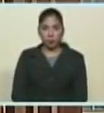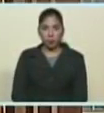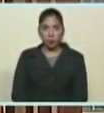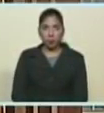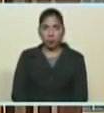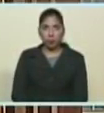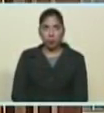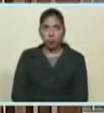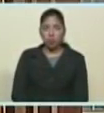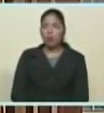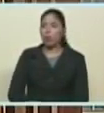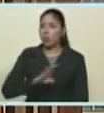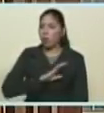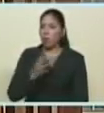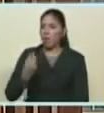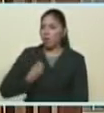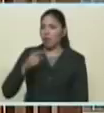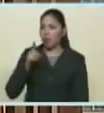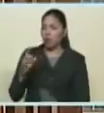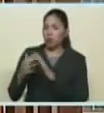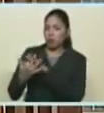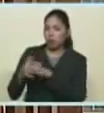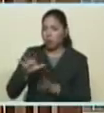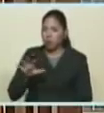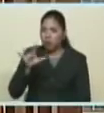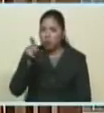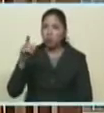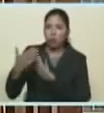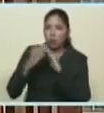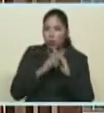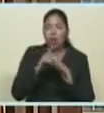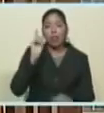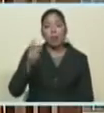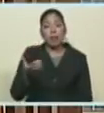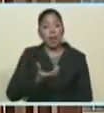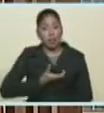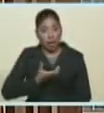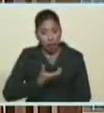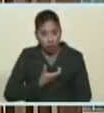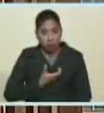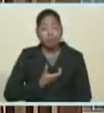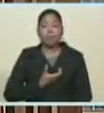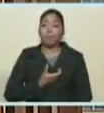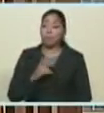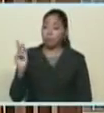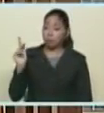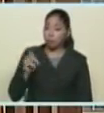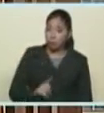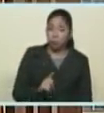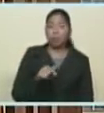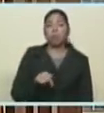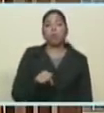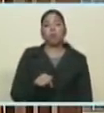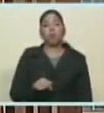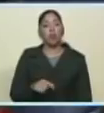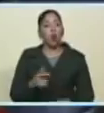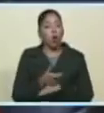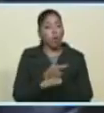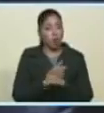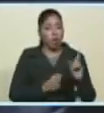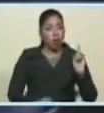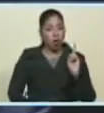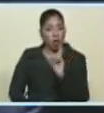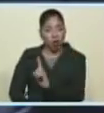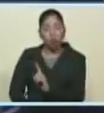que viven en el barrio, en la comunidad. Están los alcaldes y las alcaldesas, gobernadores y gobernadoras, todos